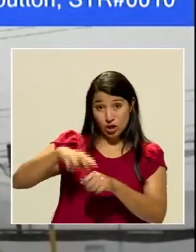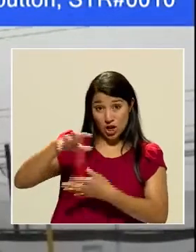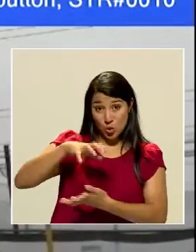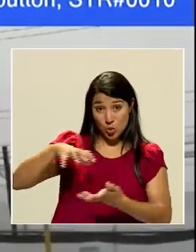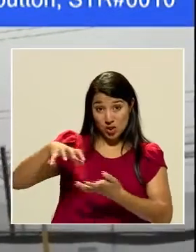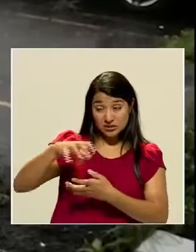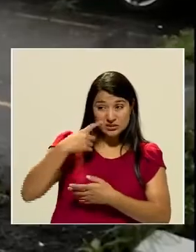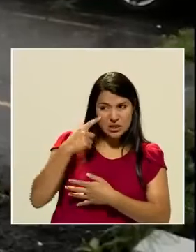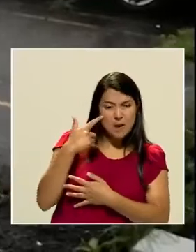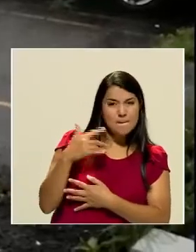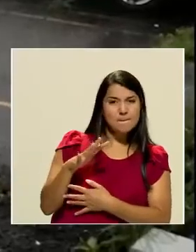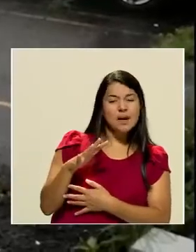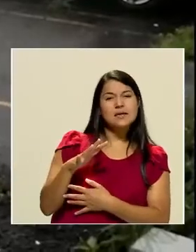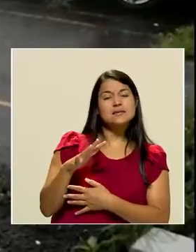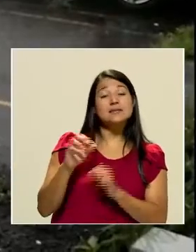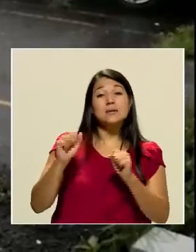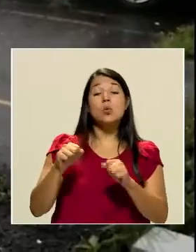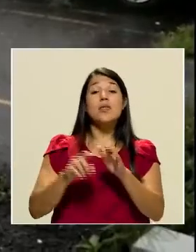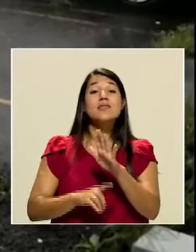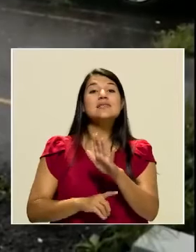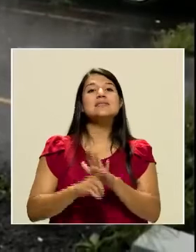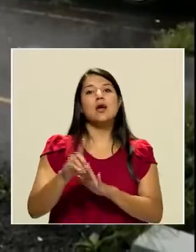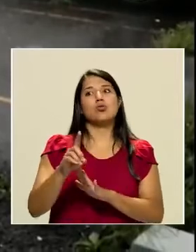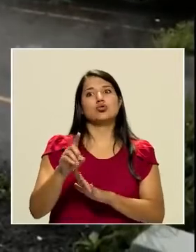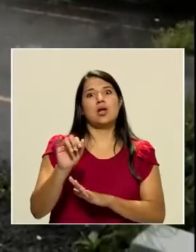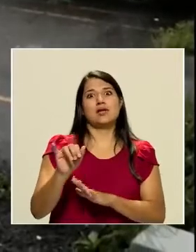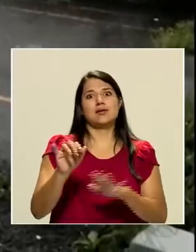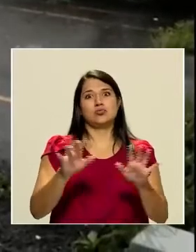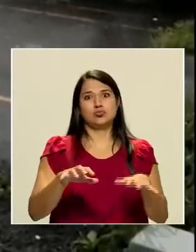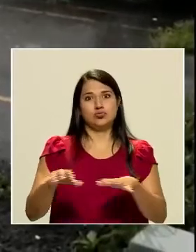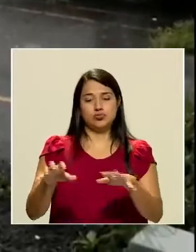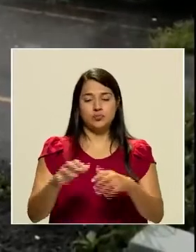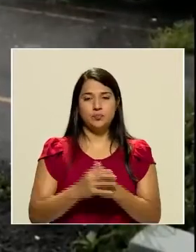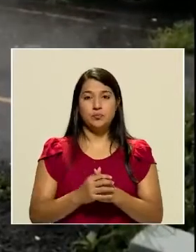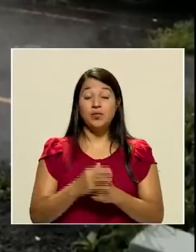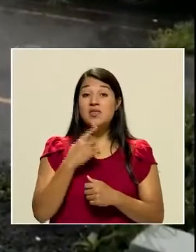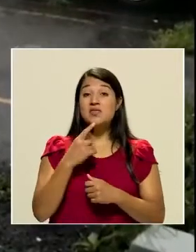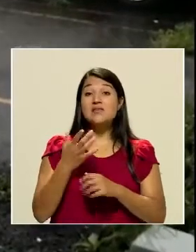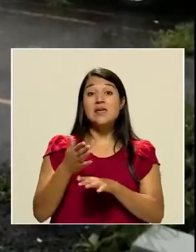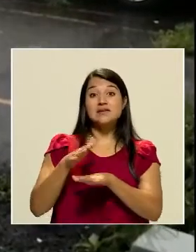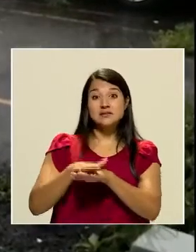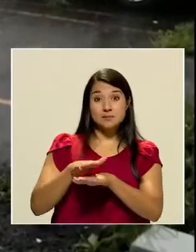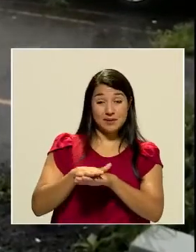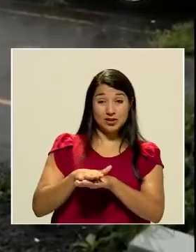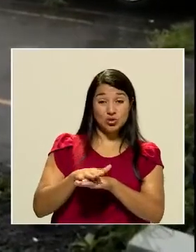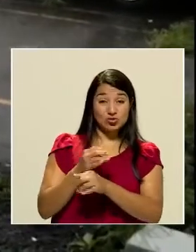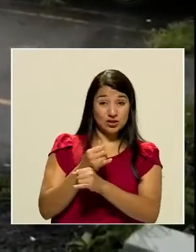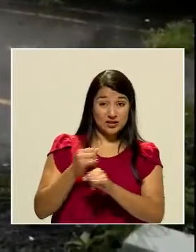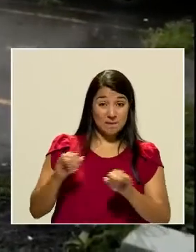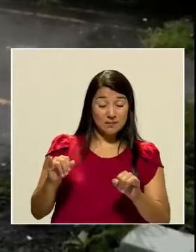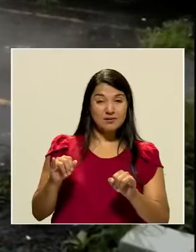son propicias para el desarrollo de esta depresión tropical. Según los expertos independientes de